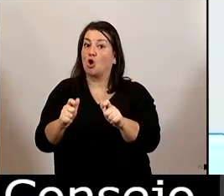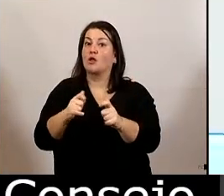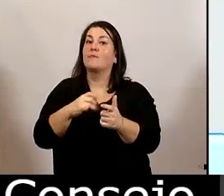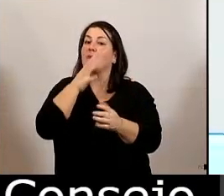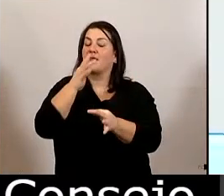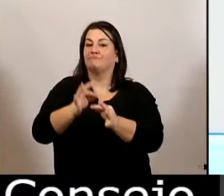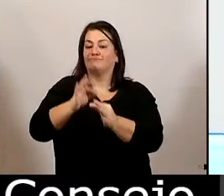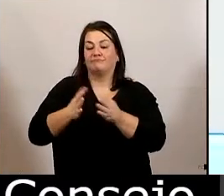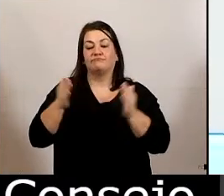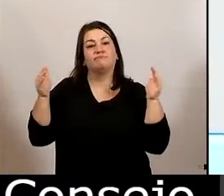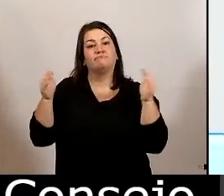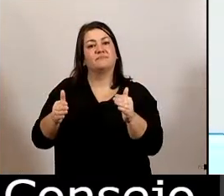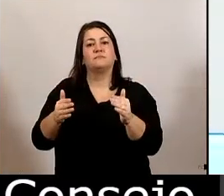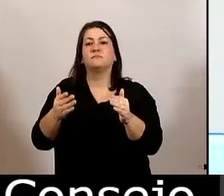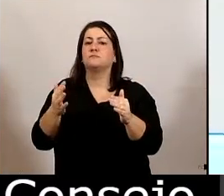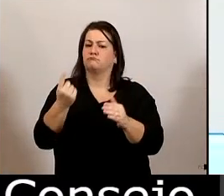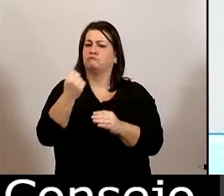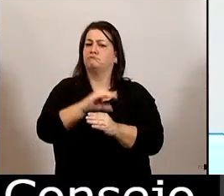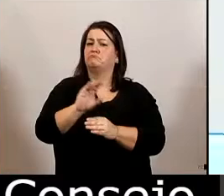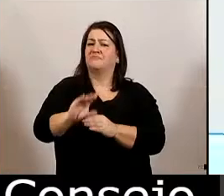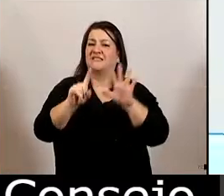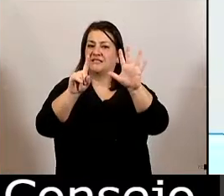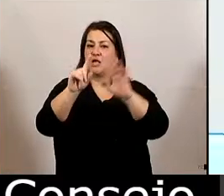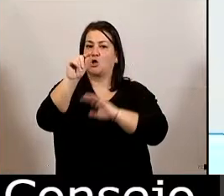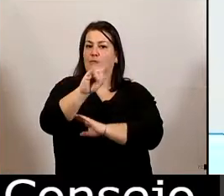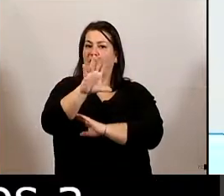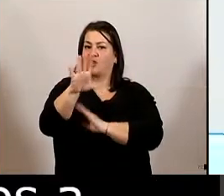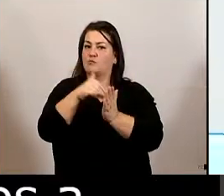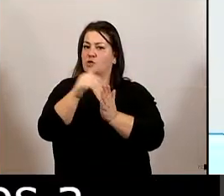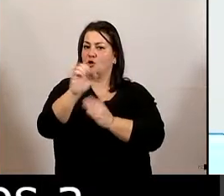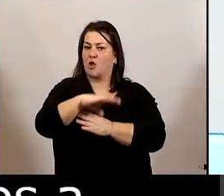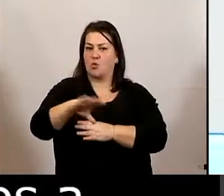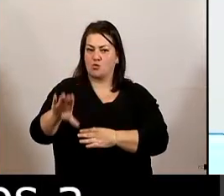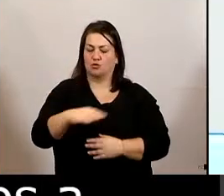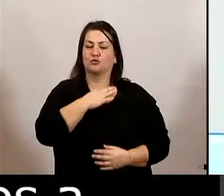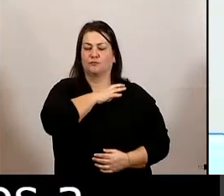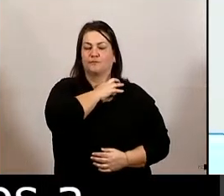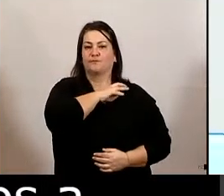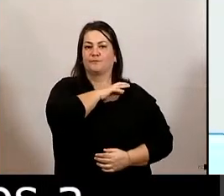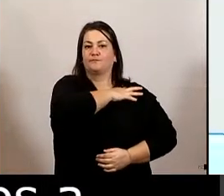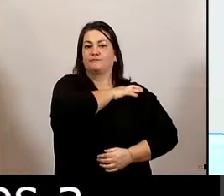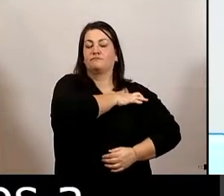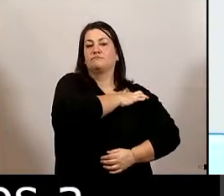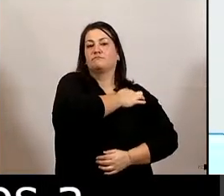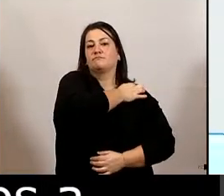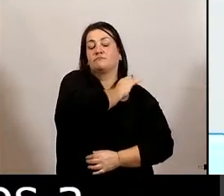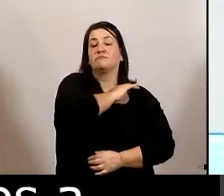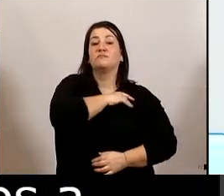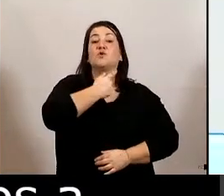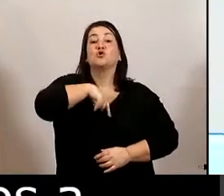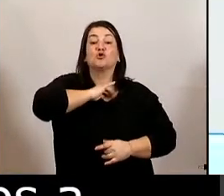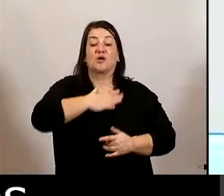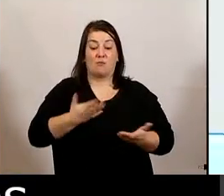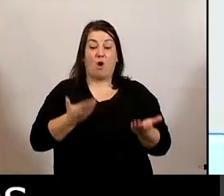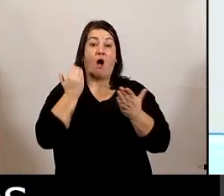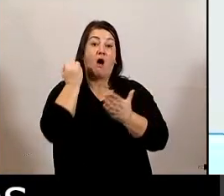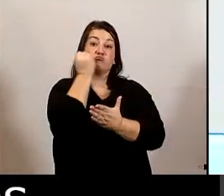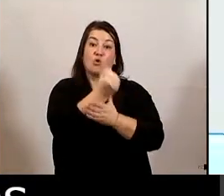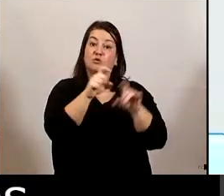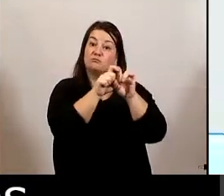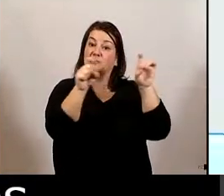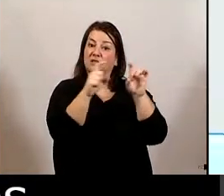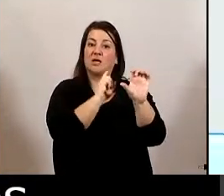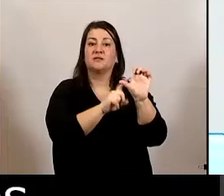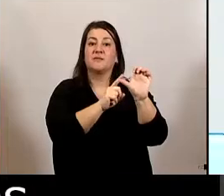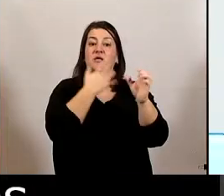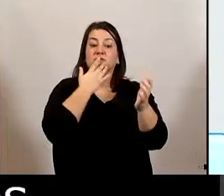vitivinícola, al que vamos a destinar una partida de 6,5 millones de euros. Queremos apoyar a las empresas extremeñas dedicadas